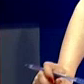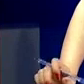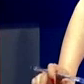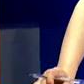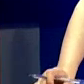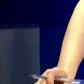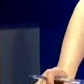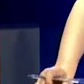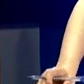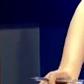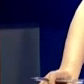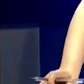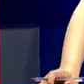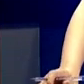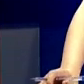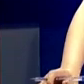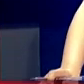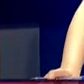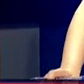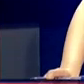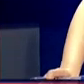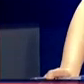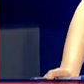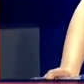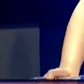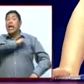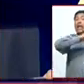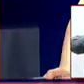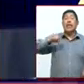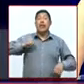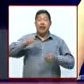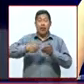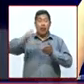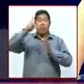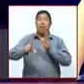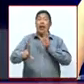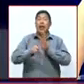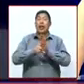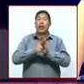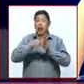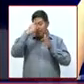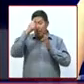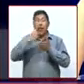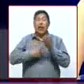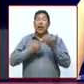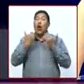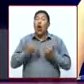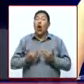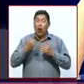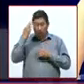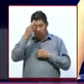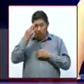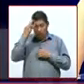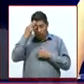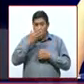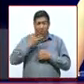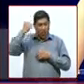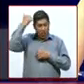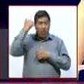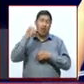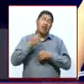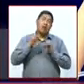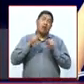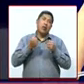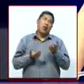Bueno vamos a escuchar la determinación de la cámara de senadores quienes han aprobado una ley para evitar que el actual fiscal general del estado vuelva a